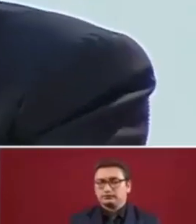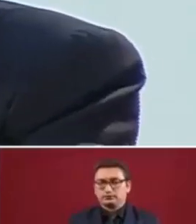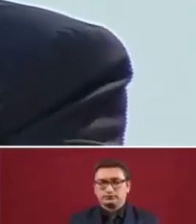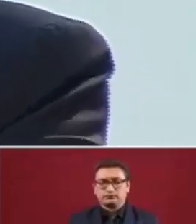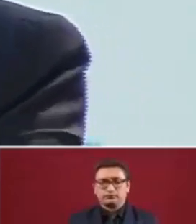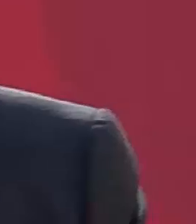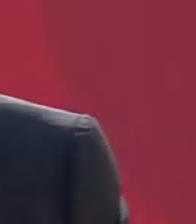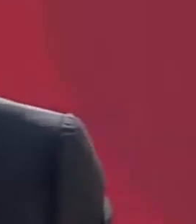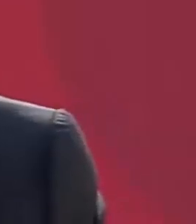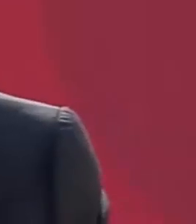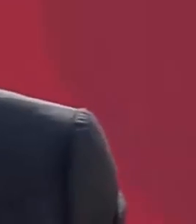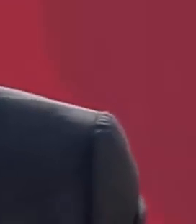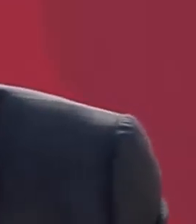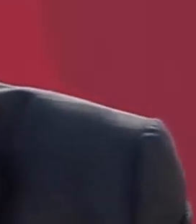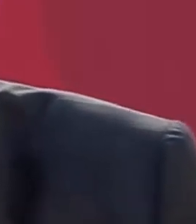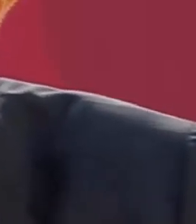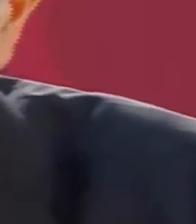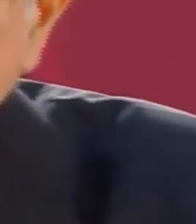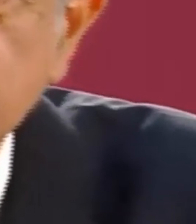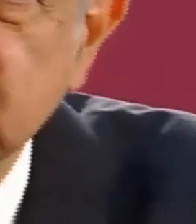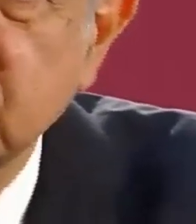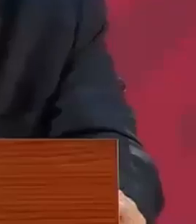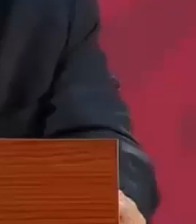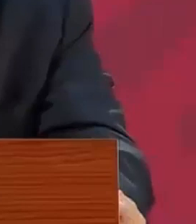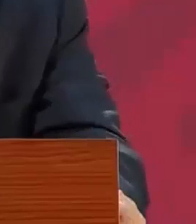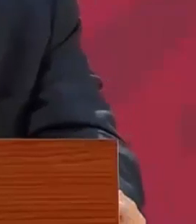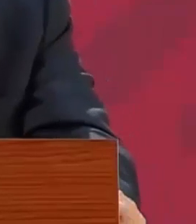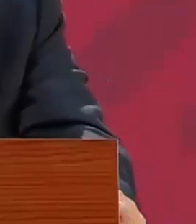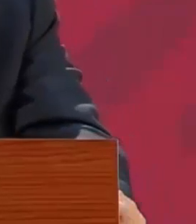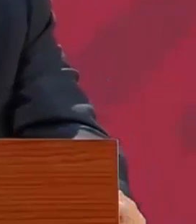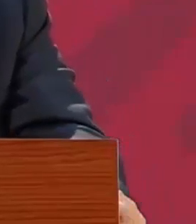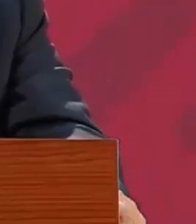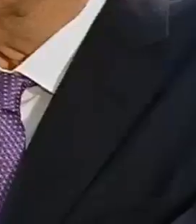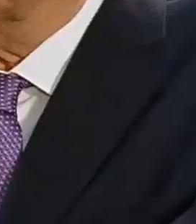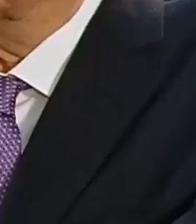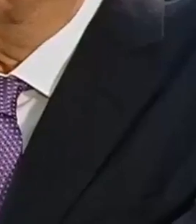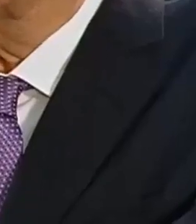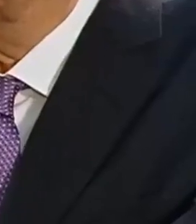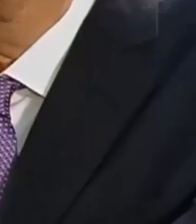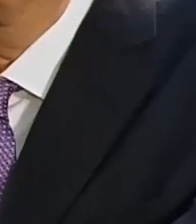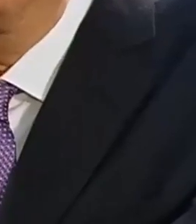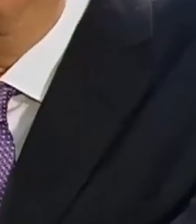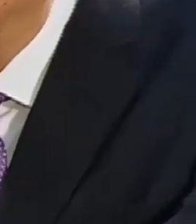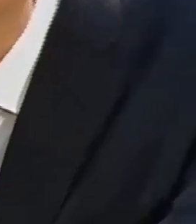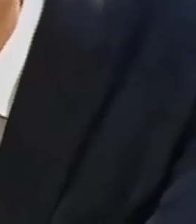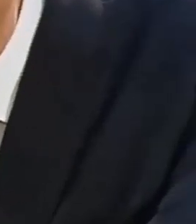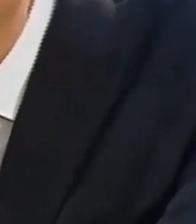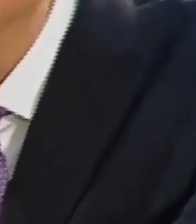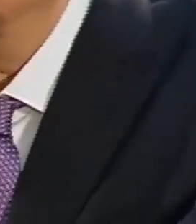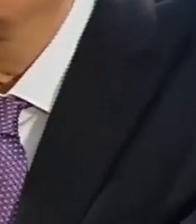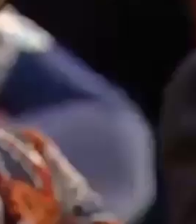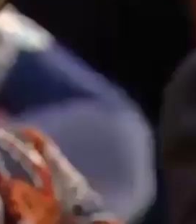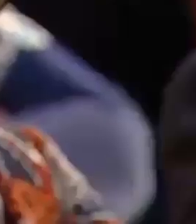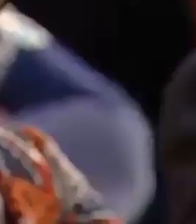le muerden la mano a quien les quitó el bozal.